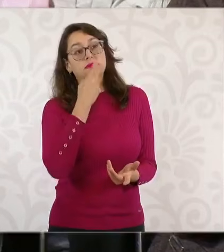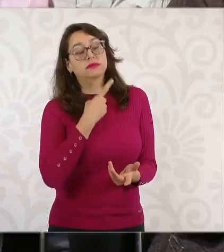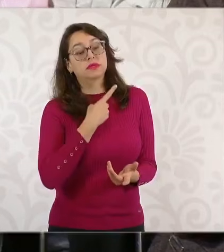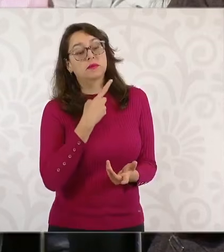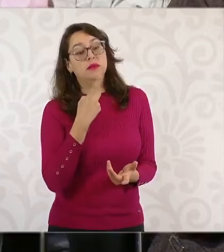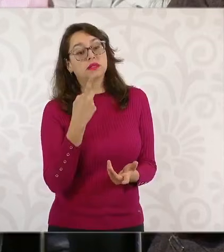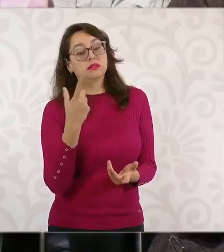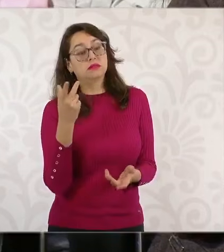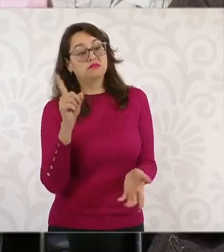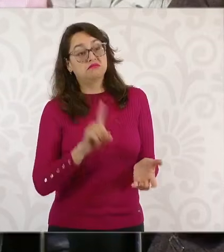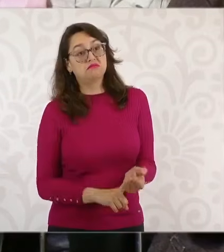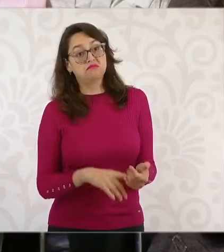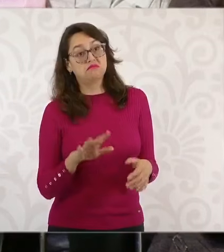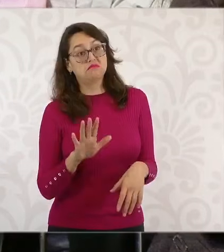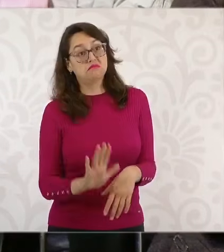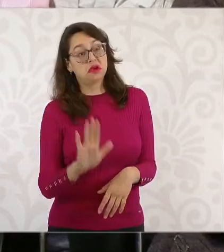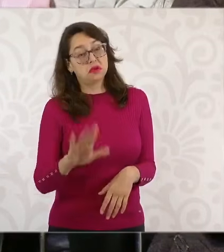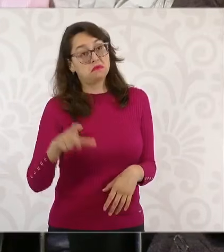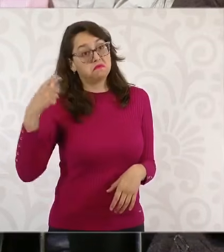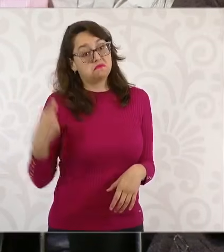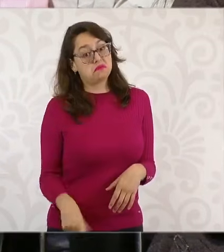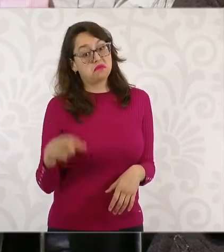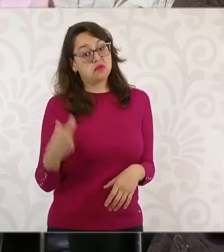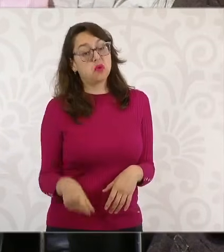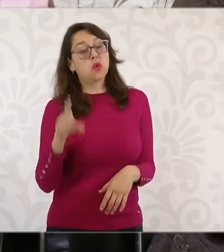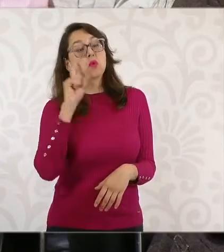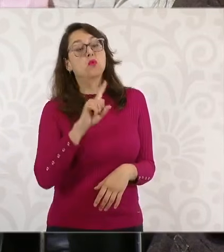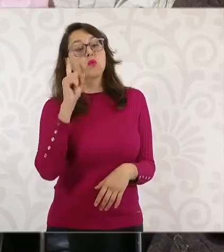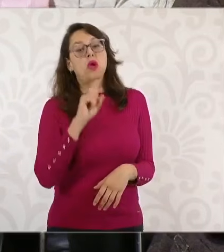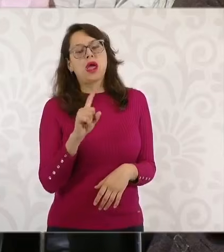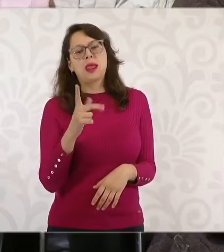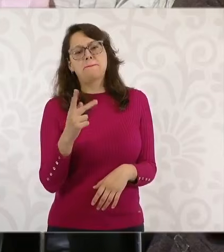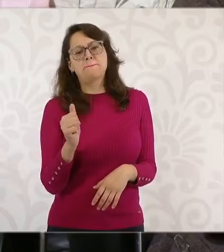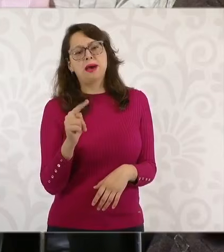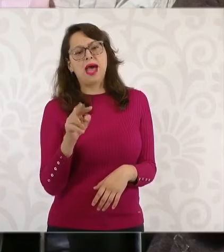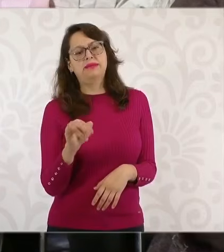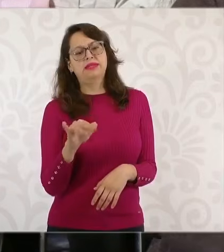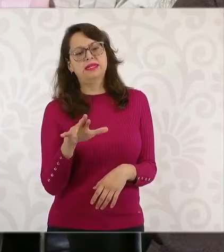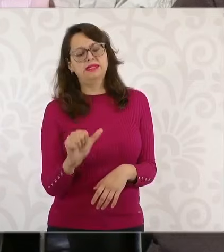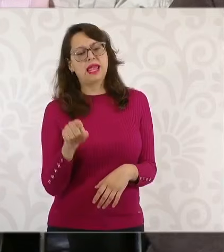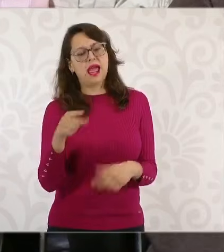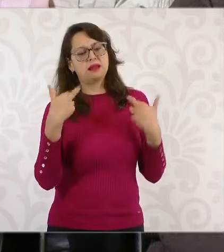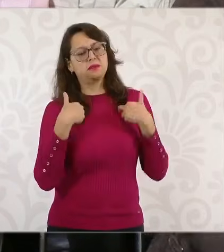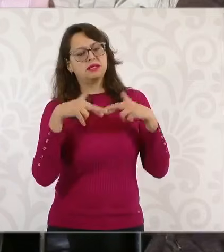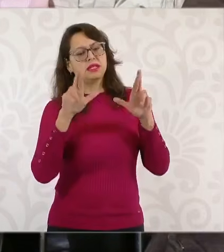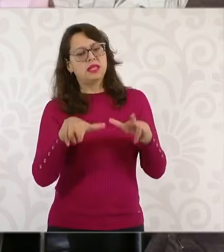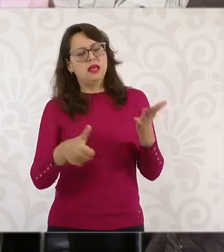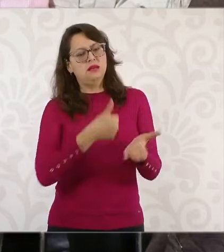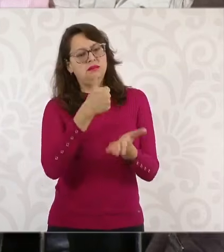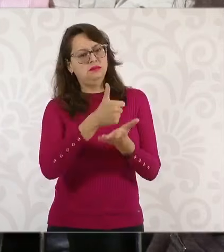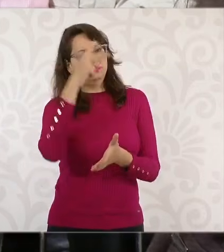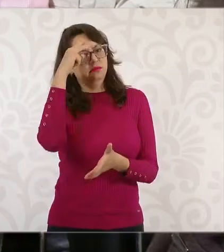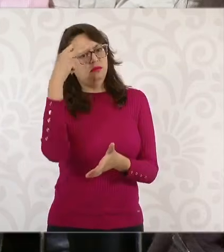porque una doctora, Patricia Soto Martínez, titular de la Delegación de la Ciudad de México Norte, recibió